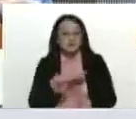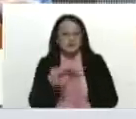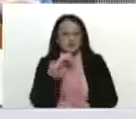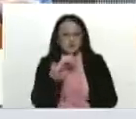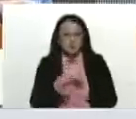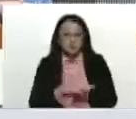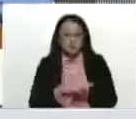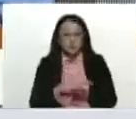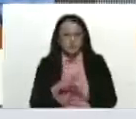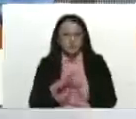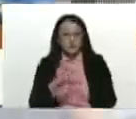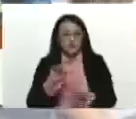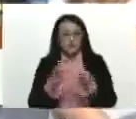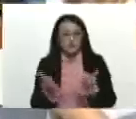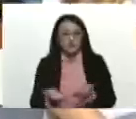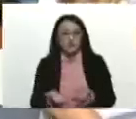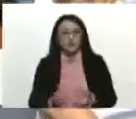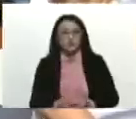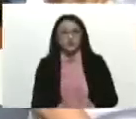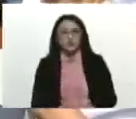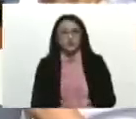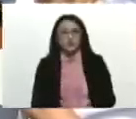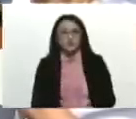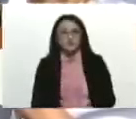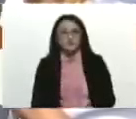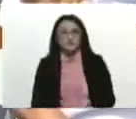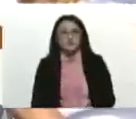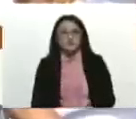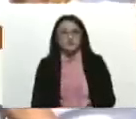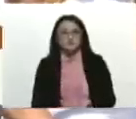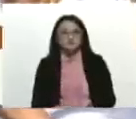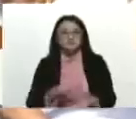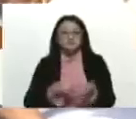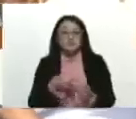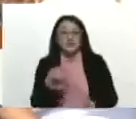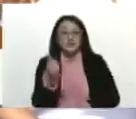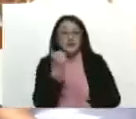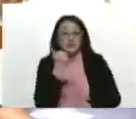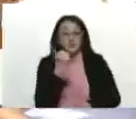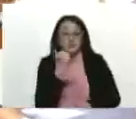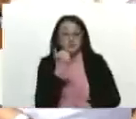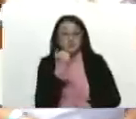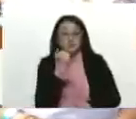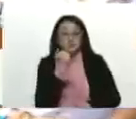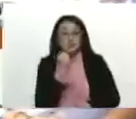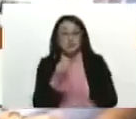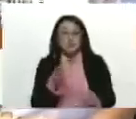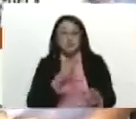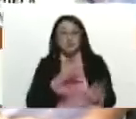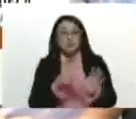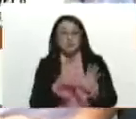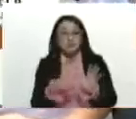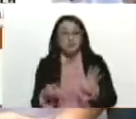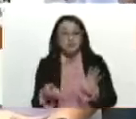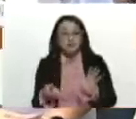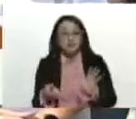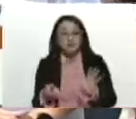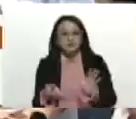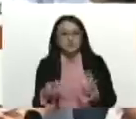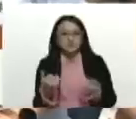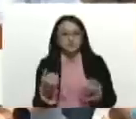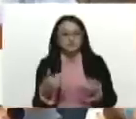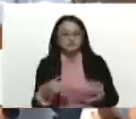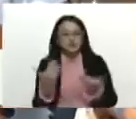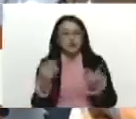la historia de la humanidad este abuso del derecho y aquí están rompiendo